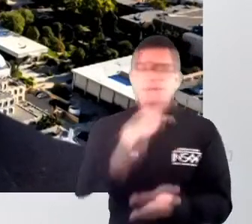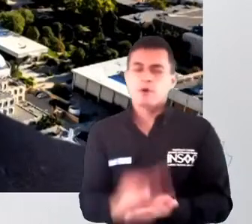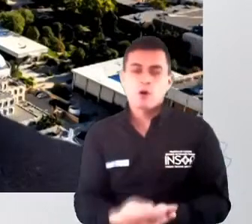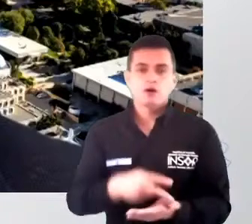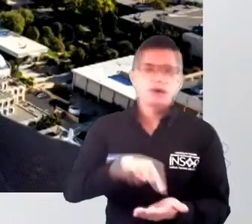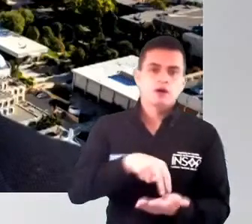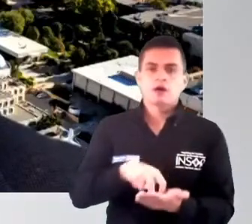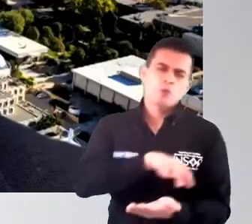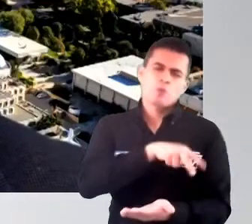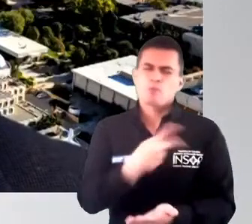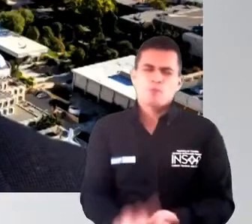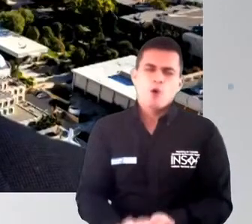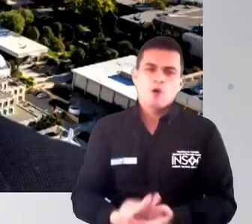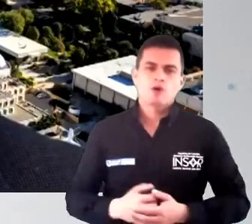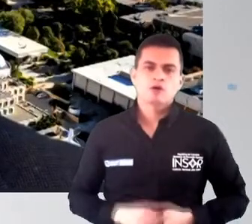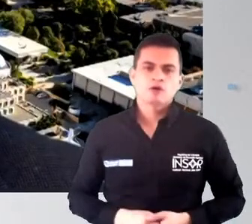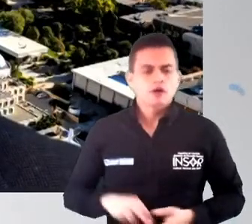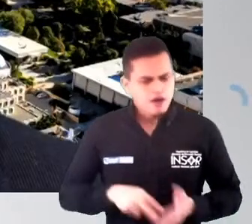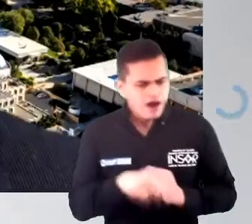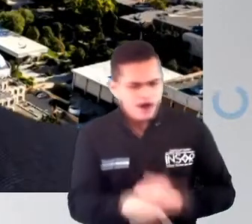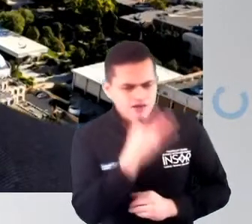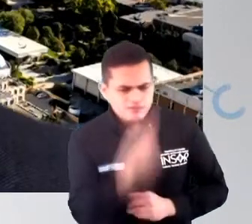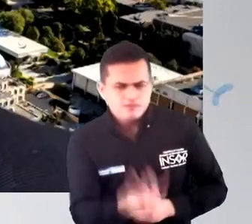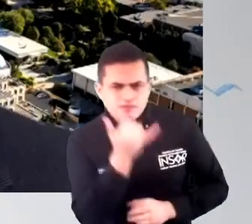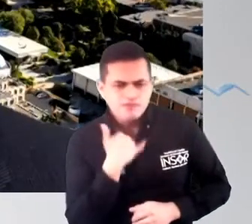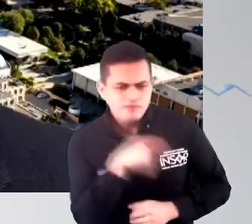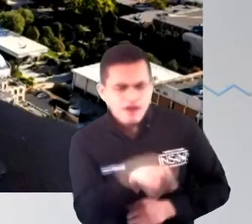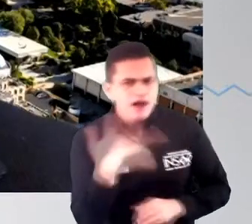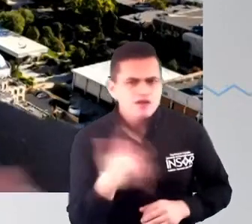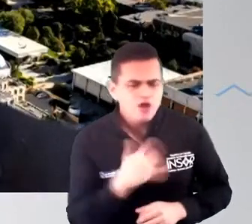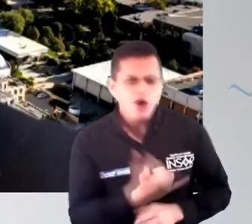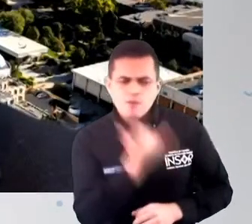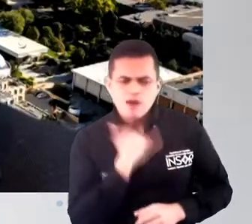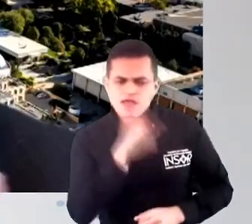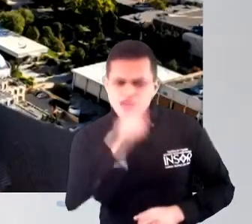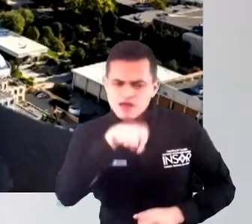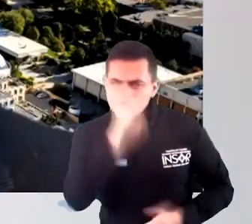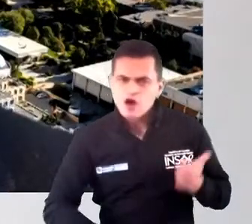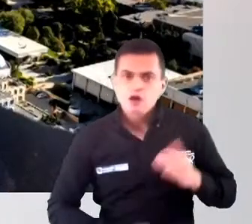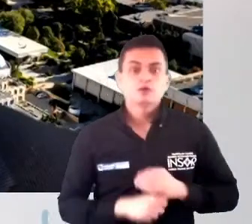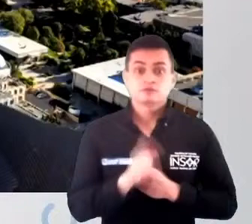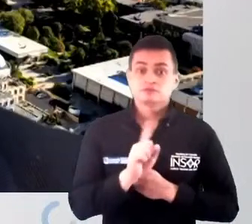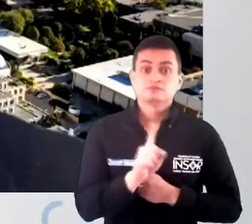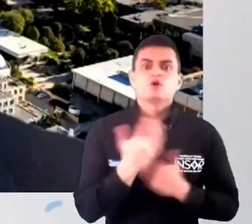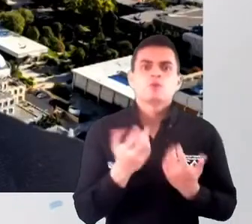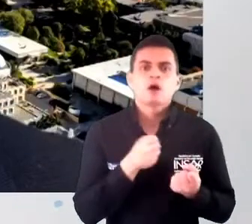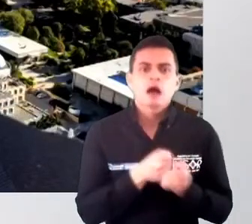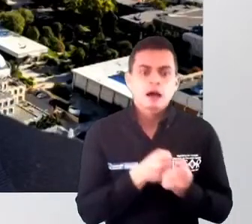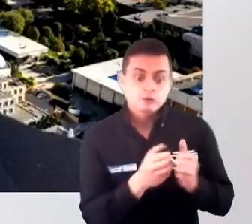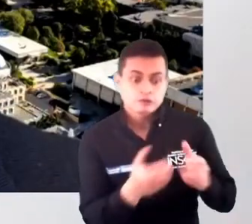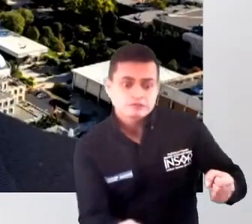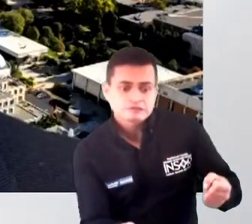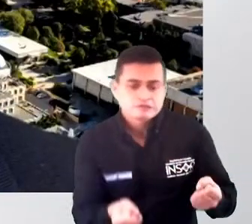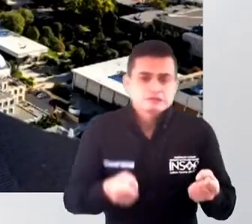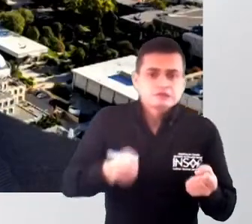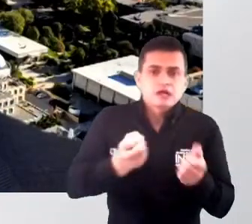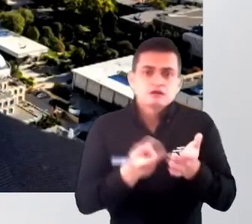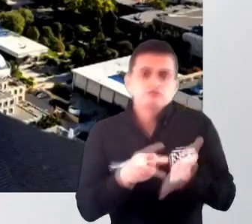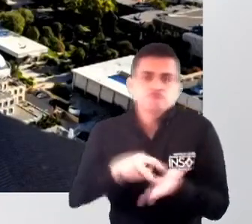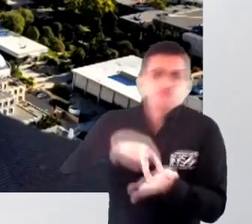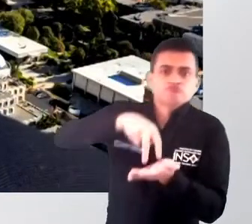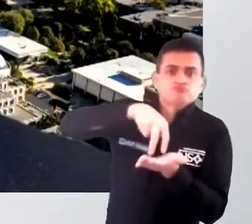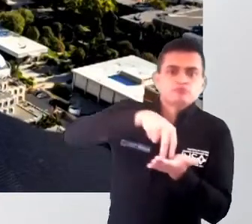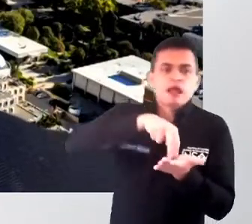le decimos al niño que son malos porque se cayeron cuando están aprendiendo a caminar. Los ayudamos a ponerse de pie y de nuevo que